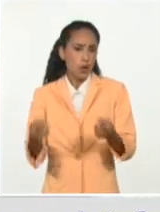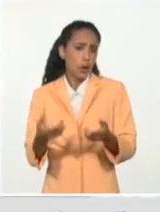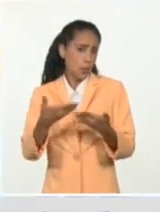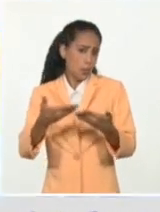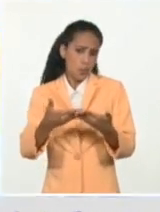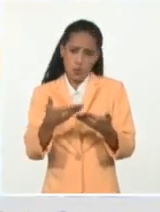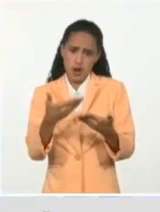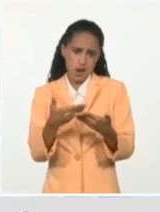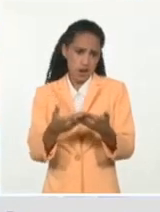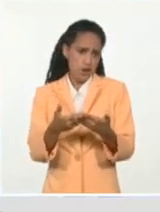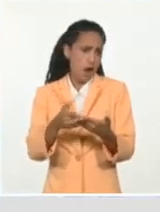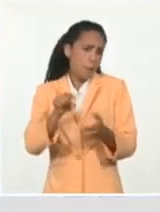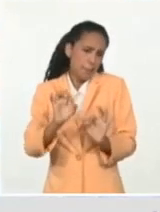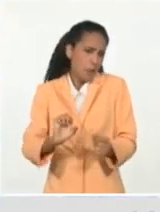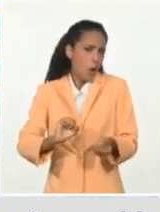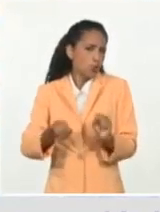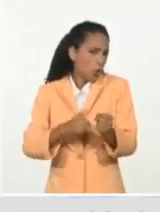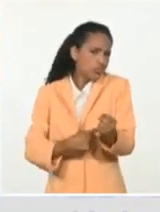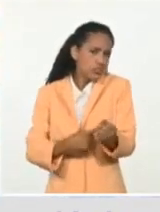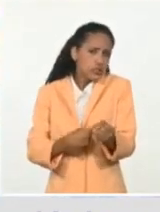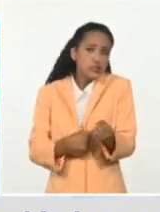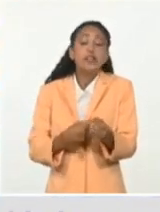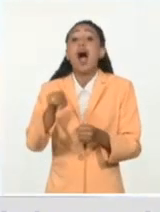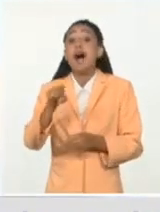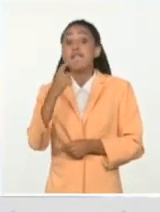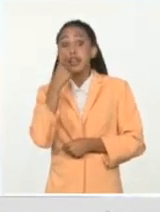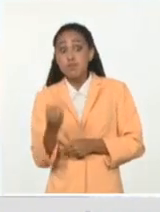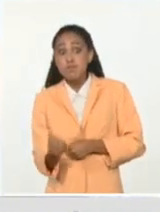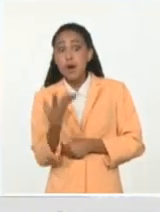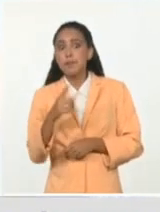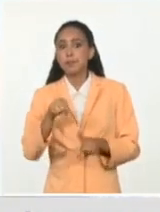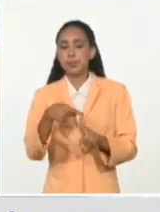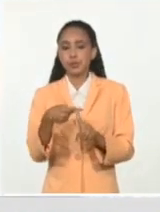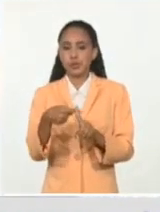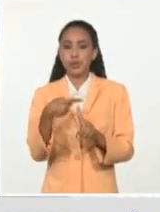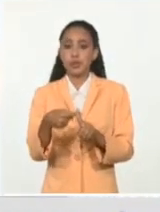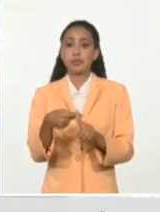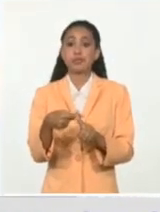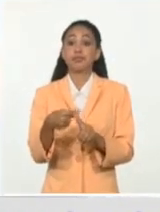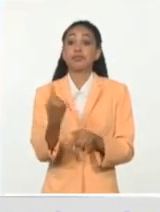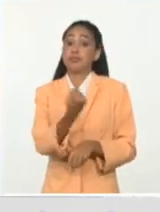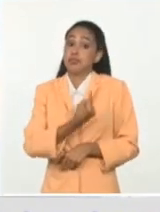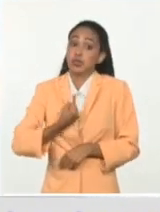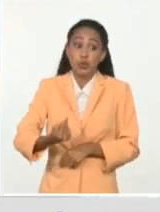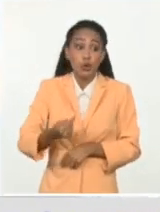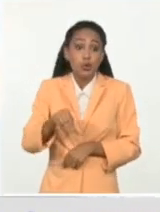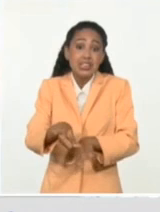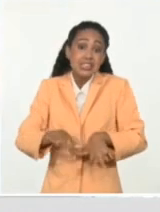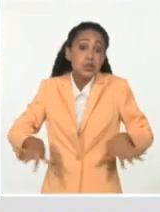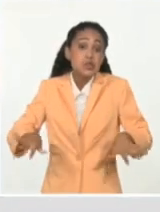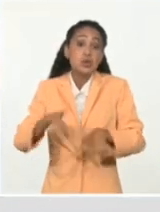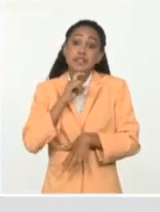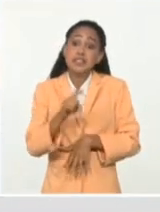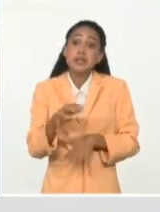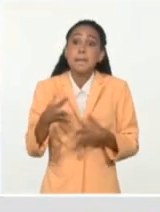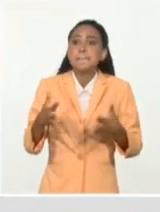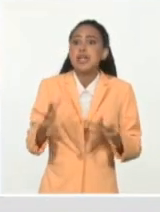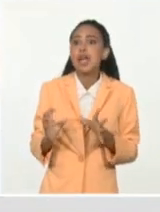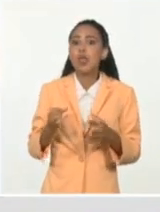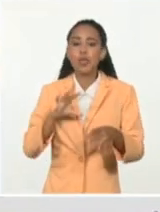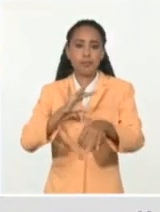de control. Ya tuvimos el riesgo de enfermarnos, el miedo de exponer a la